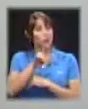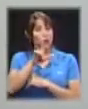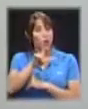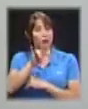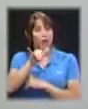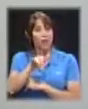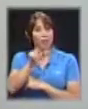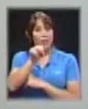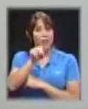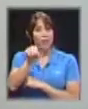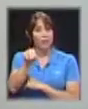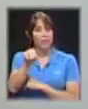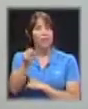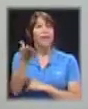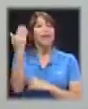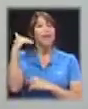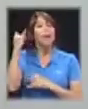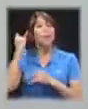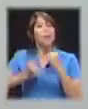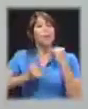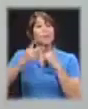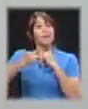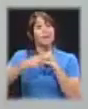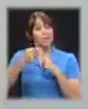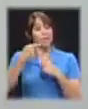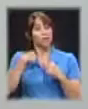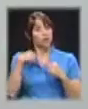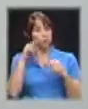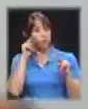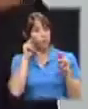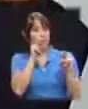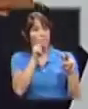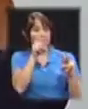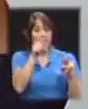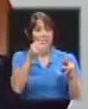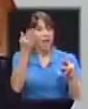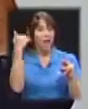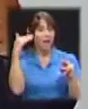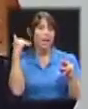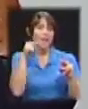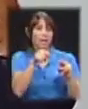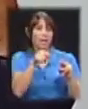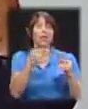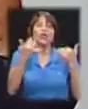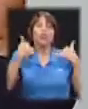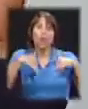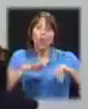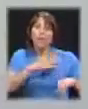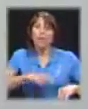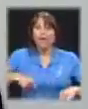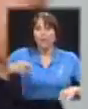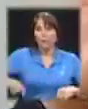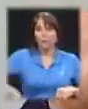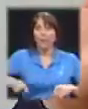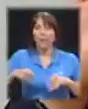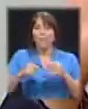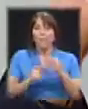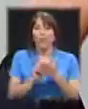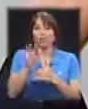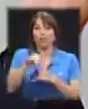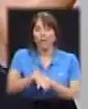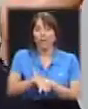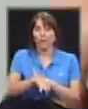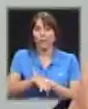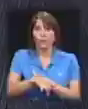en la última ocasión que yo estuve con él, precisamente estaba todavía presidiendo el proyecto, que fue una creación, y que en la cita